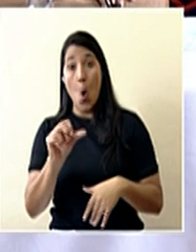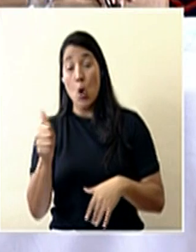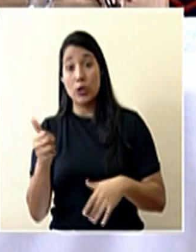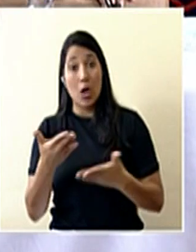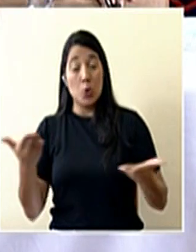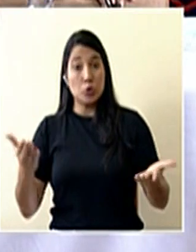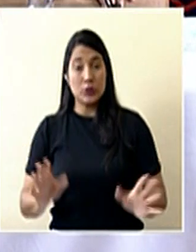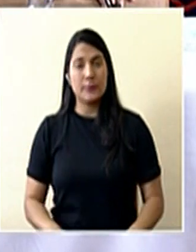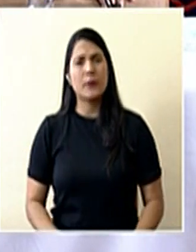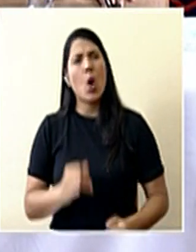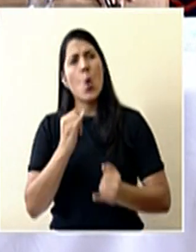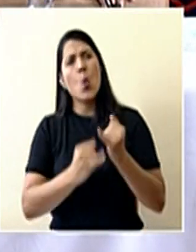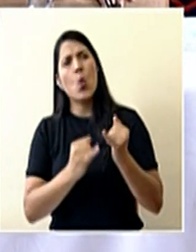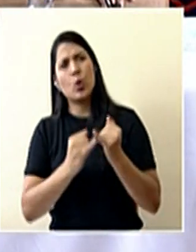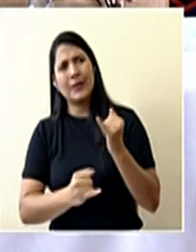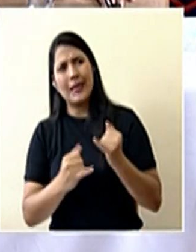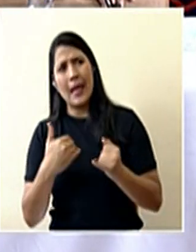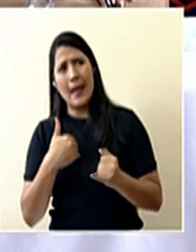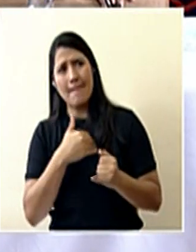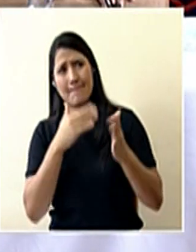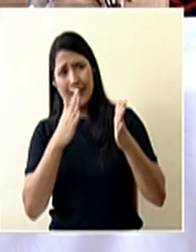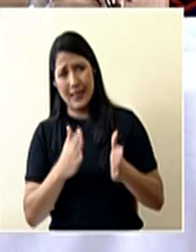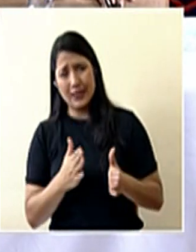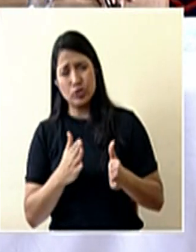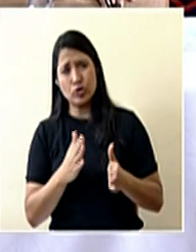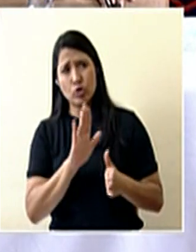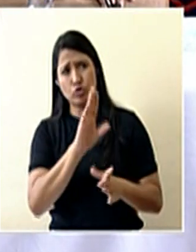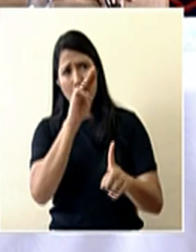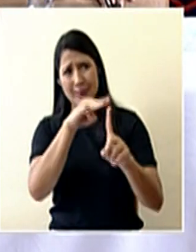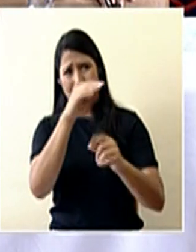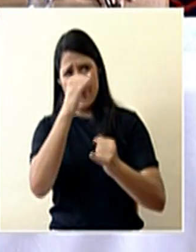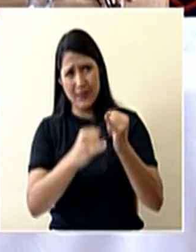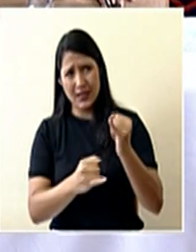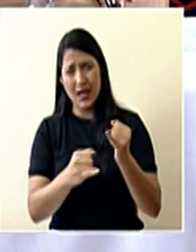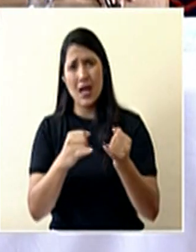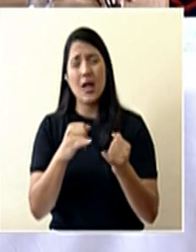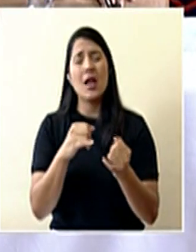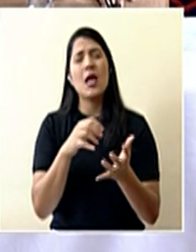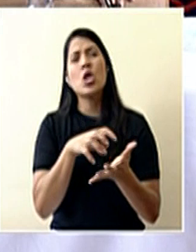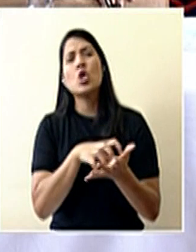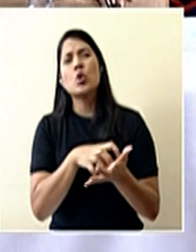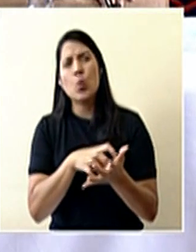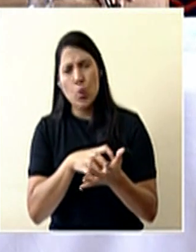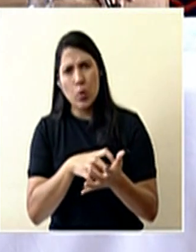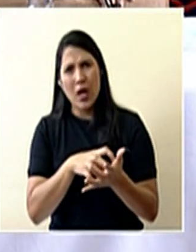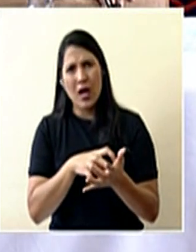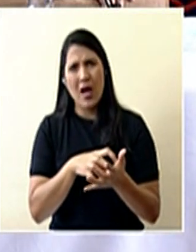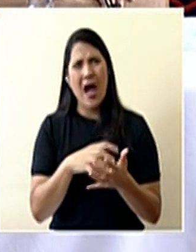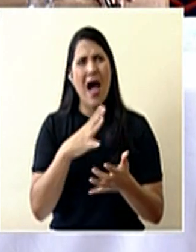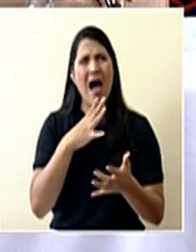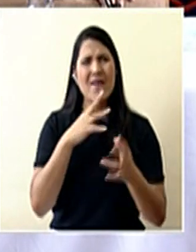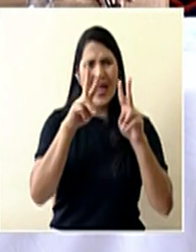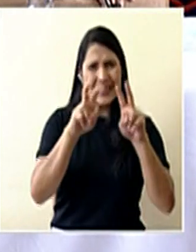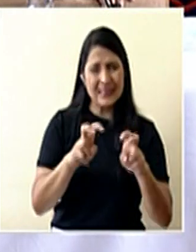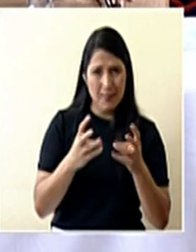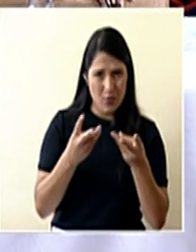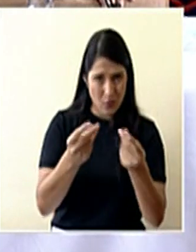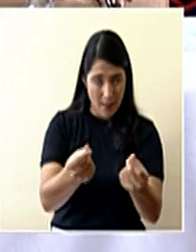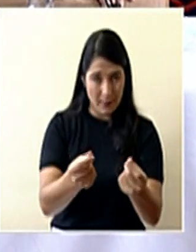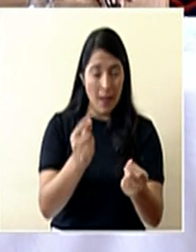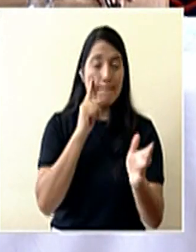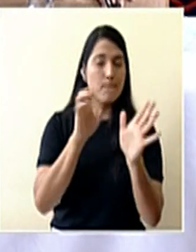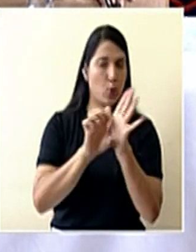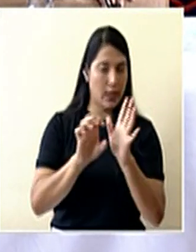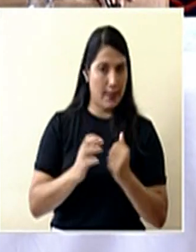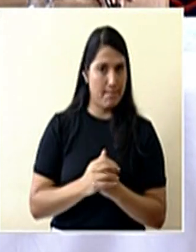Por último, y ministro, tal vez en su intervención final, tenemos dudas de los medios donde hablan sobre las pruebas rápidas. Por ejemplo, dicen,